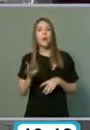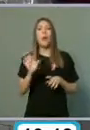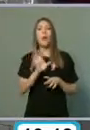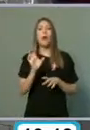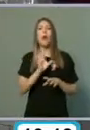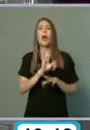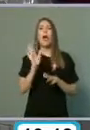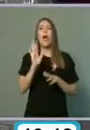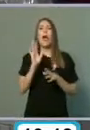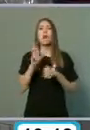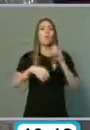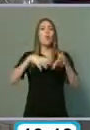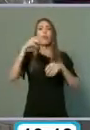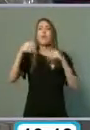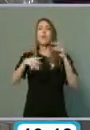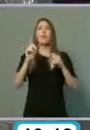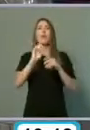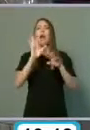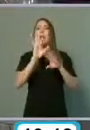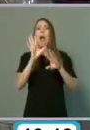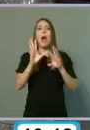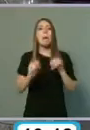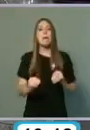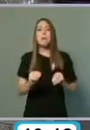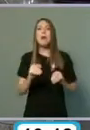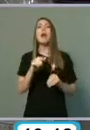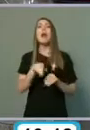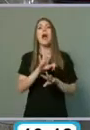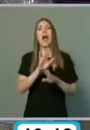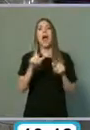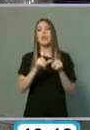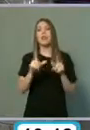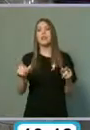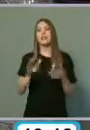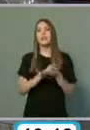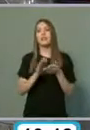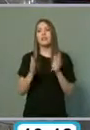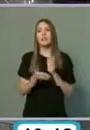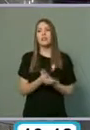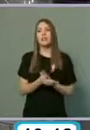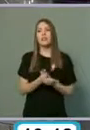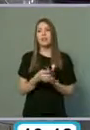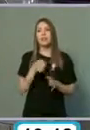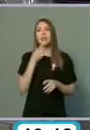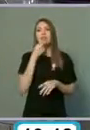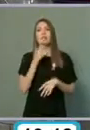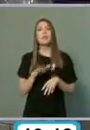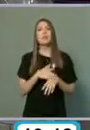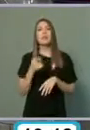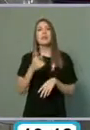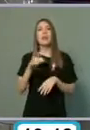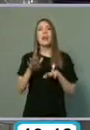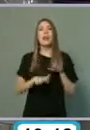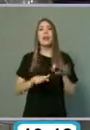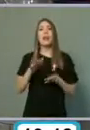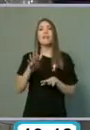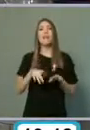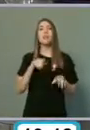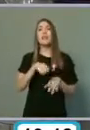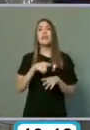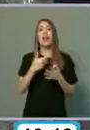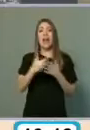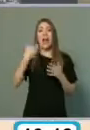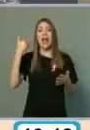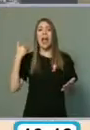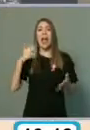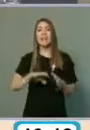ya doradita. están, a mí siempre se me queman. Porque luego inclusive hasta la tortilla, si la llegan a sacar antes, Sí. a la media hora ya está así como toda chiclosa. Chicloso,